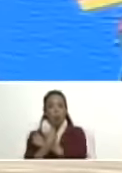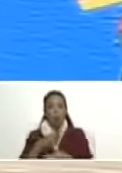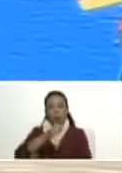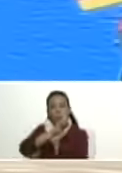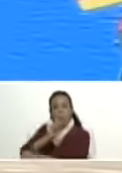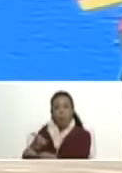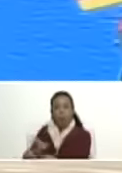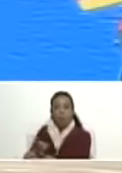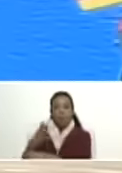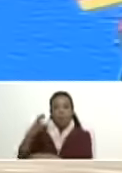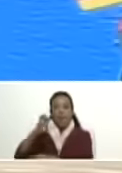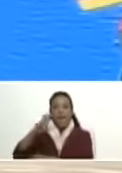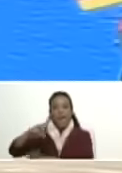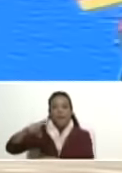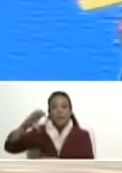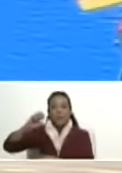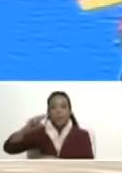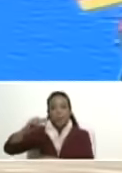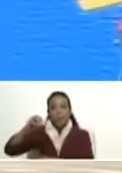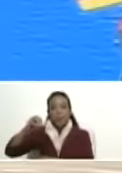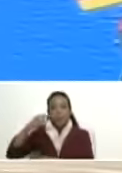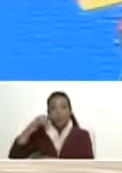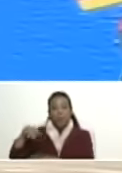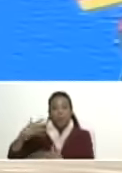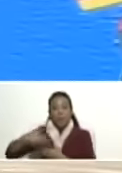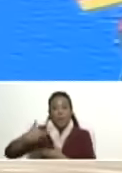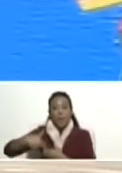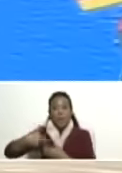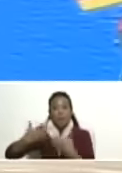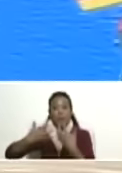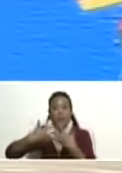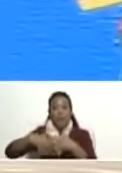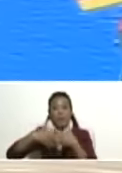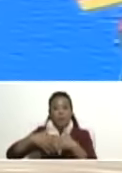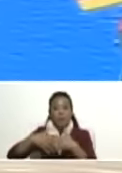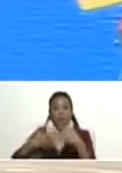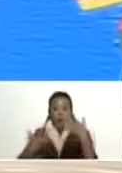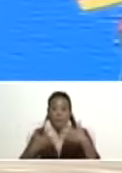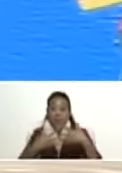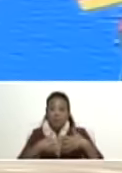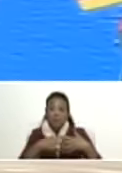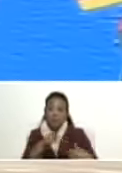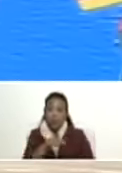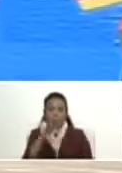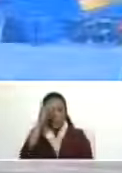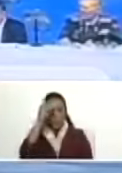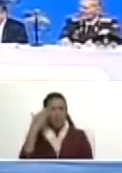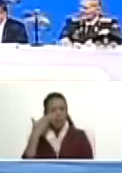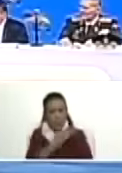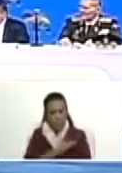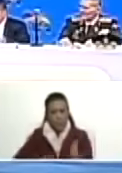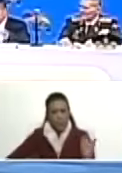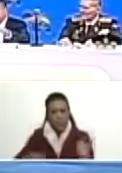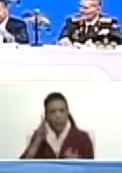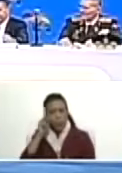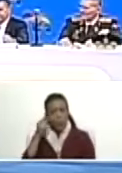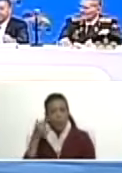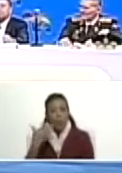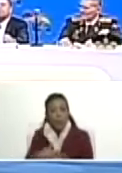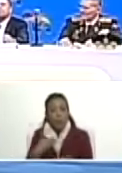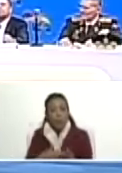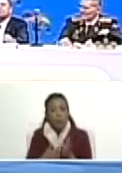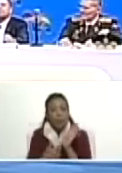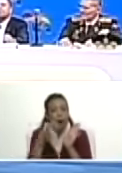La ExxonMobil está comprobado, hay documentos, hay que mostrarlo. Profesora Delcy, hay que mostrar los documentos